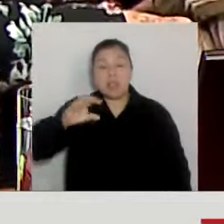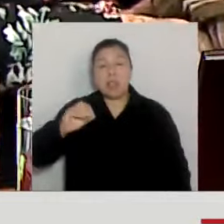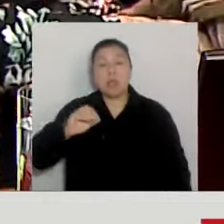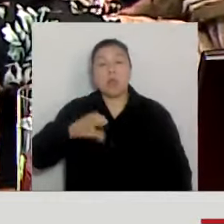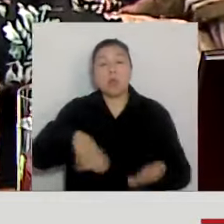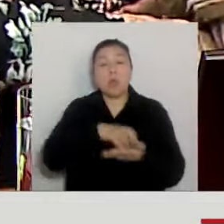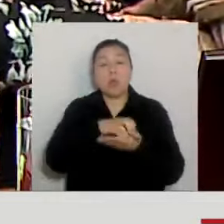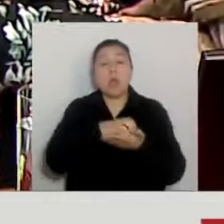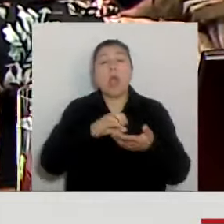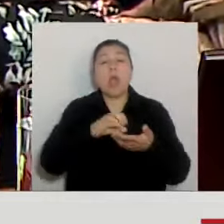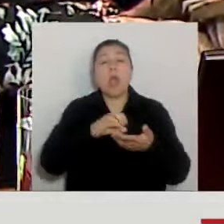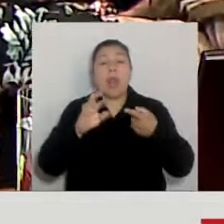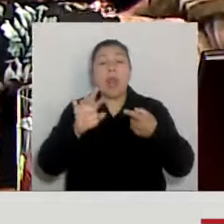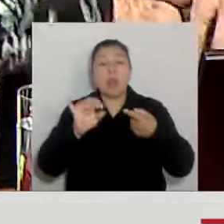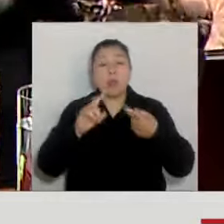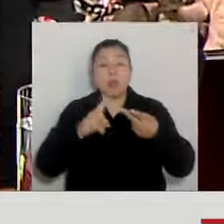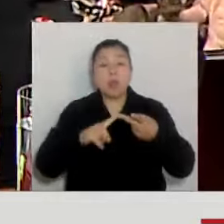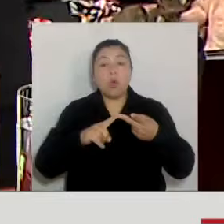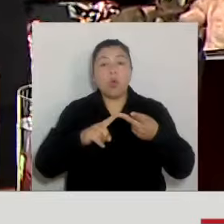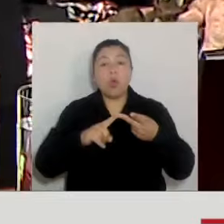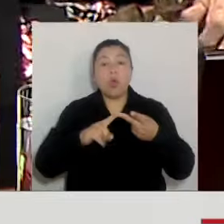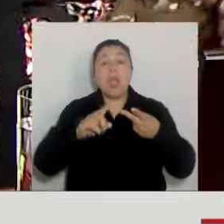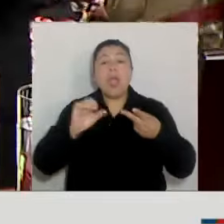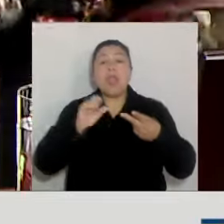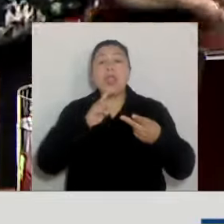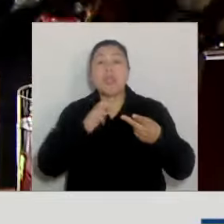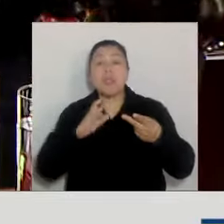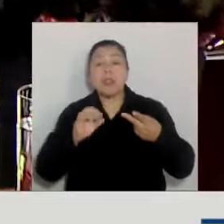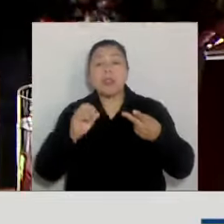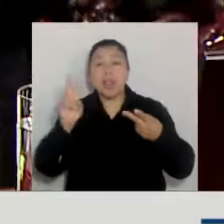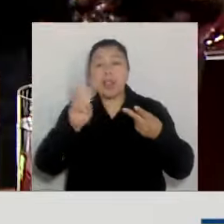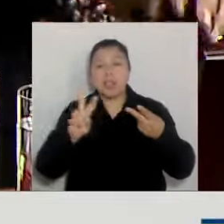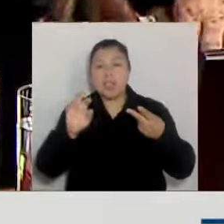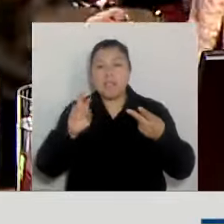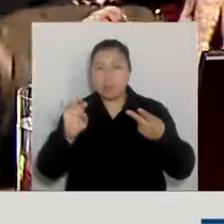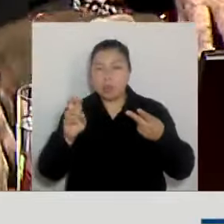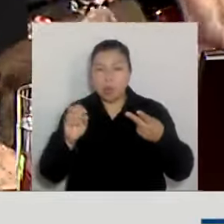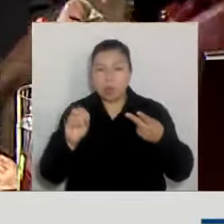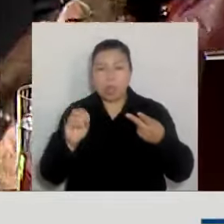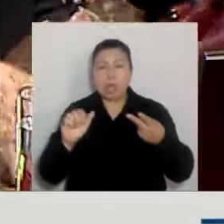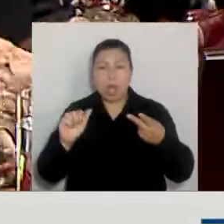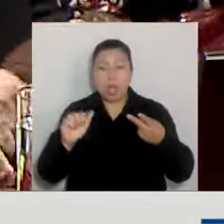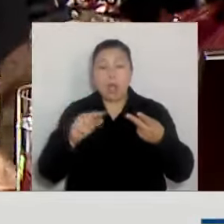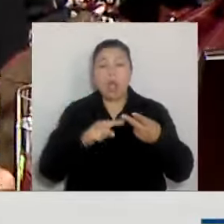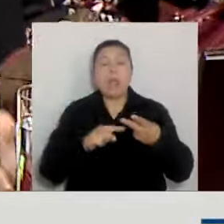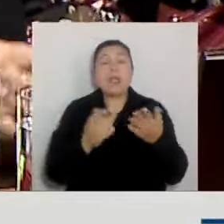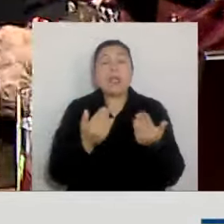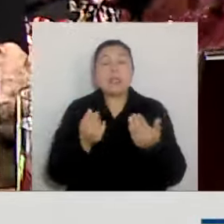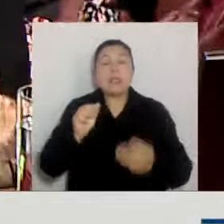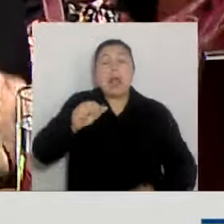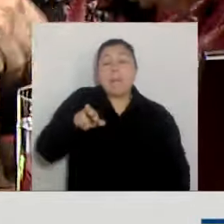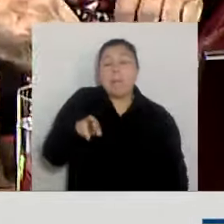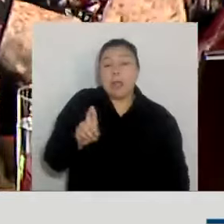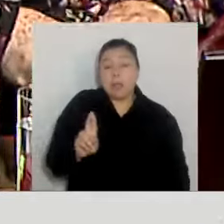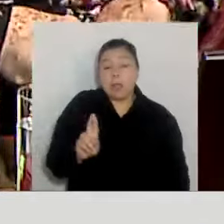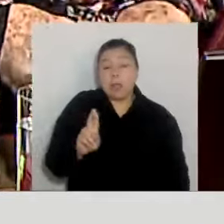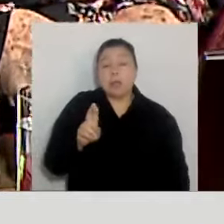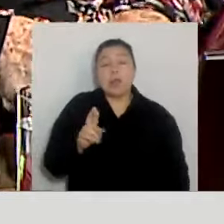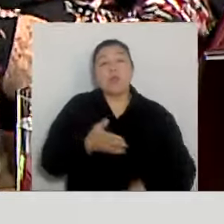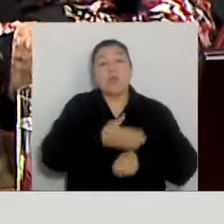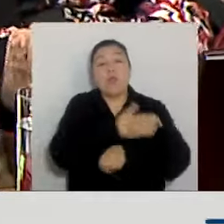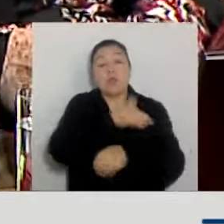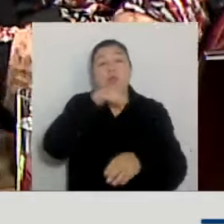familias de la comunidad helvetia de Victoria que requieren disponer de un apr por lo anterior voto y